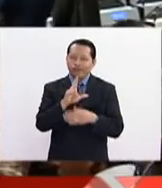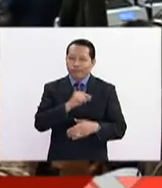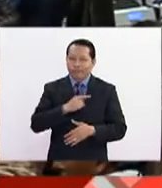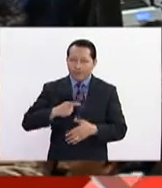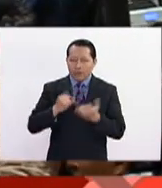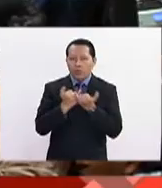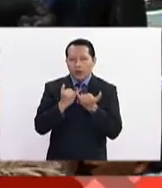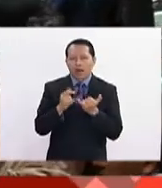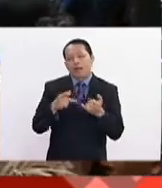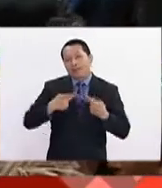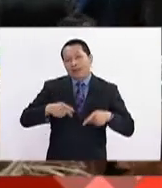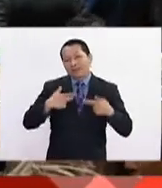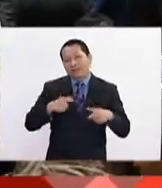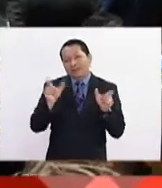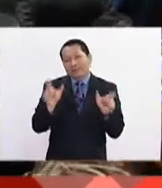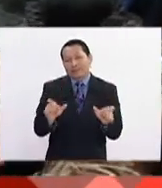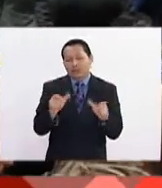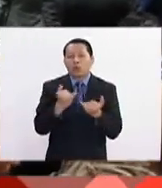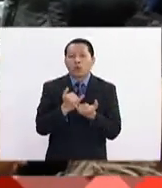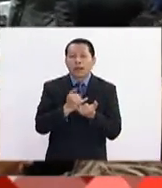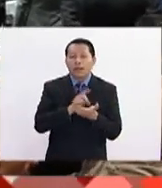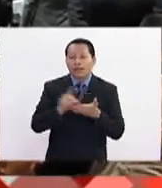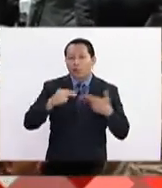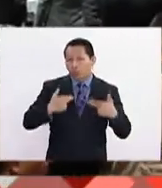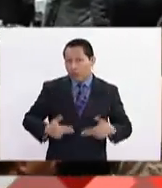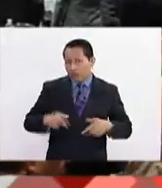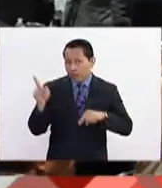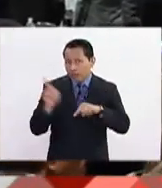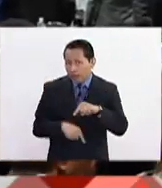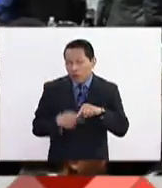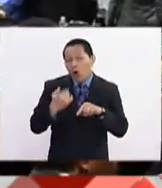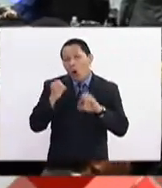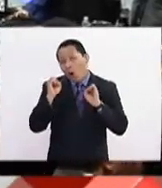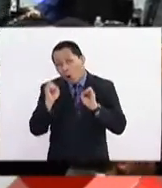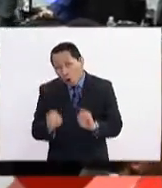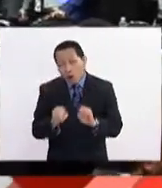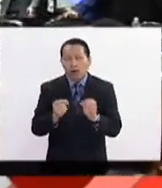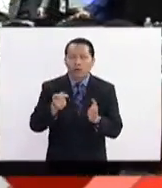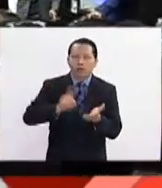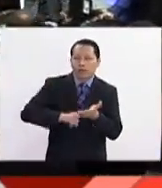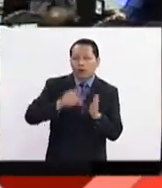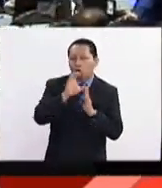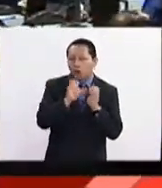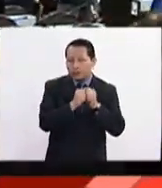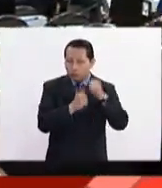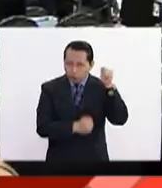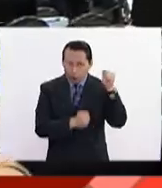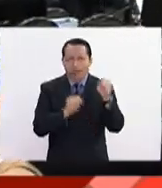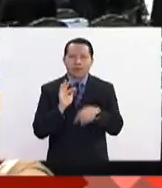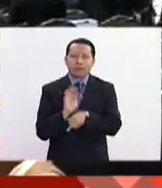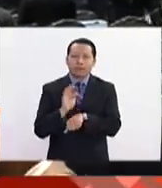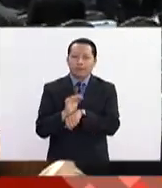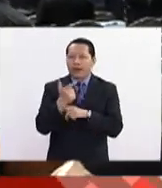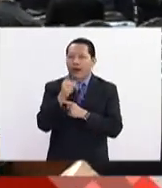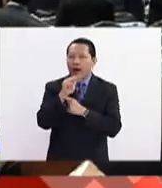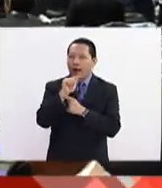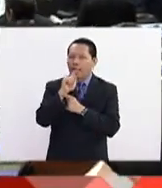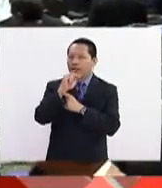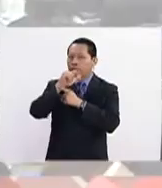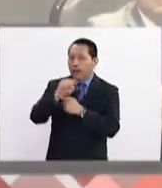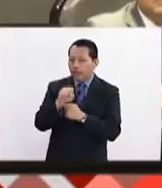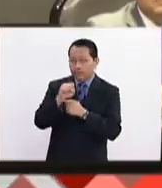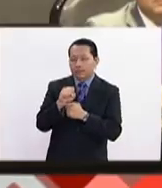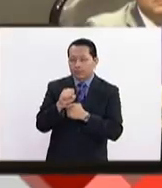seguridad, así como suspender los derechos humanos y las garantías establecidas en la Constitución para entrar en un estado de